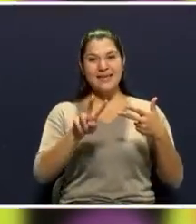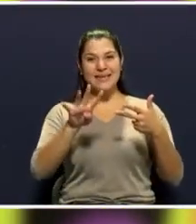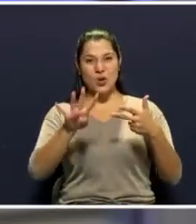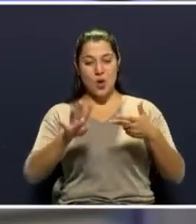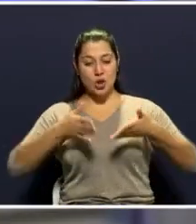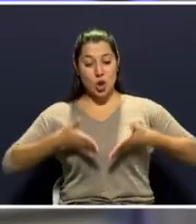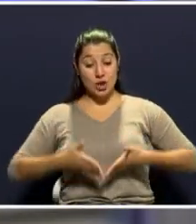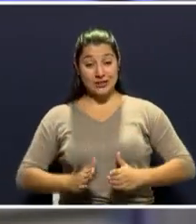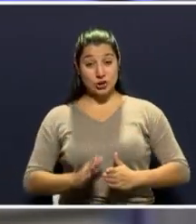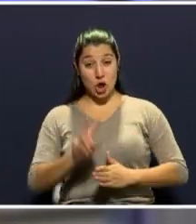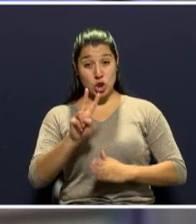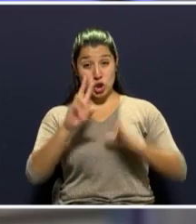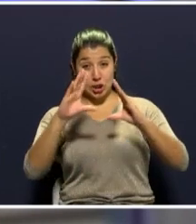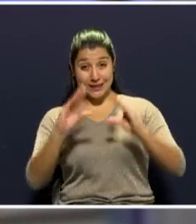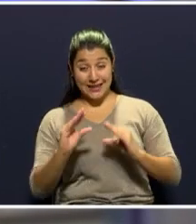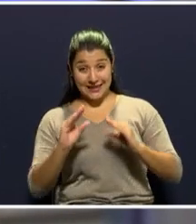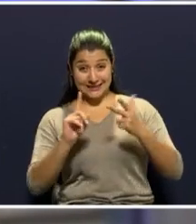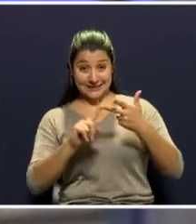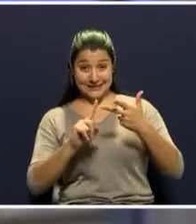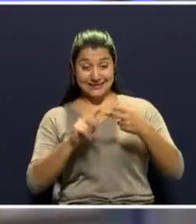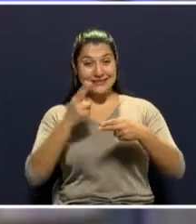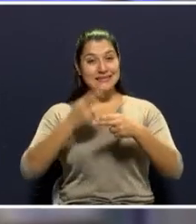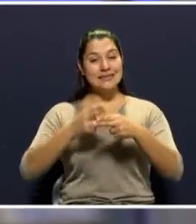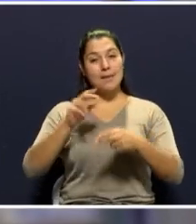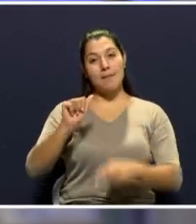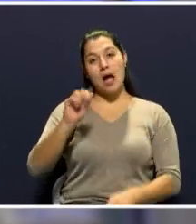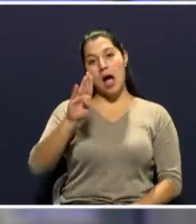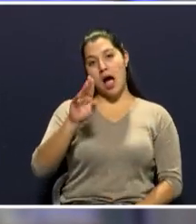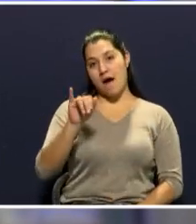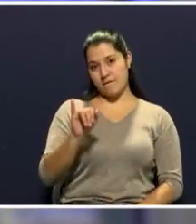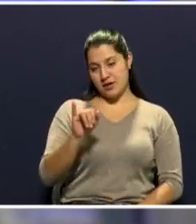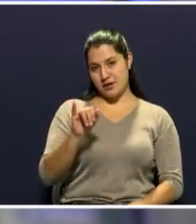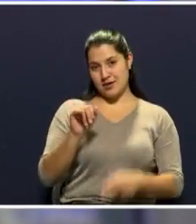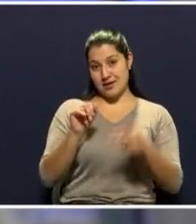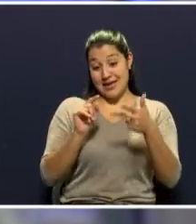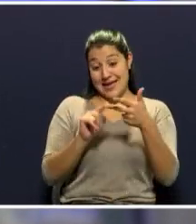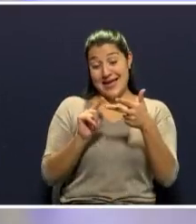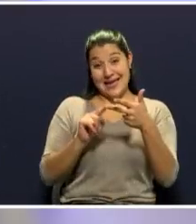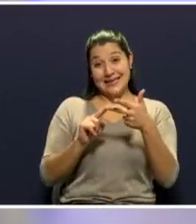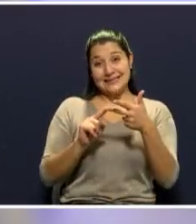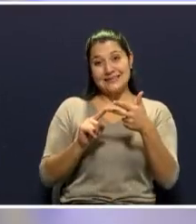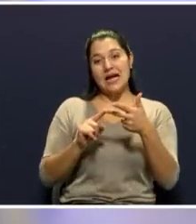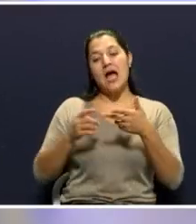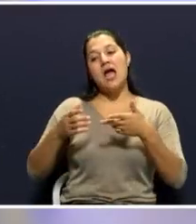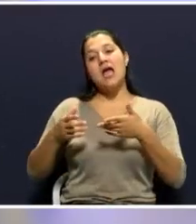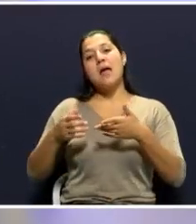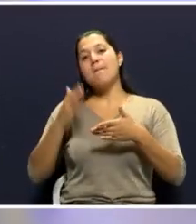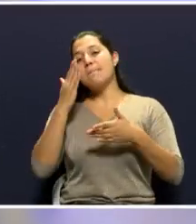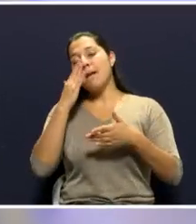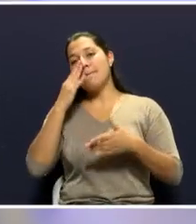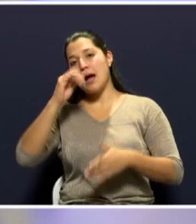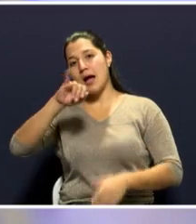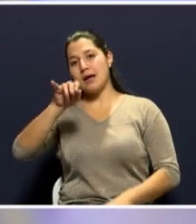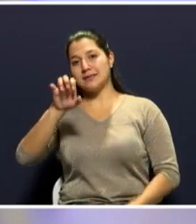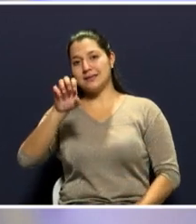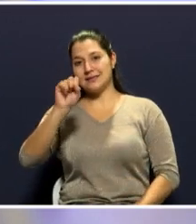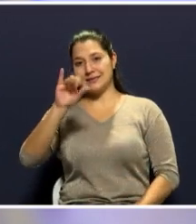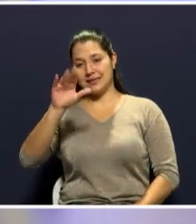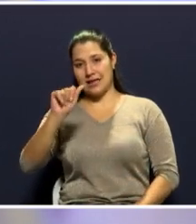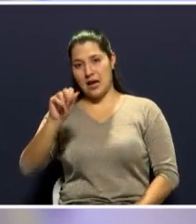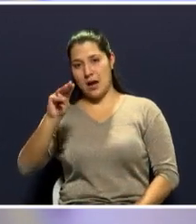la tercera bebé de oro llamada Abby. Esta nueva ciudadana, hija de Jessica Morales y Roberto